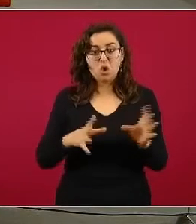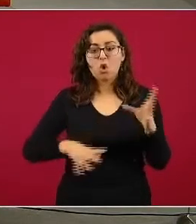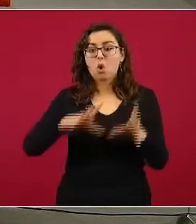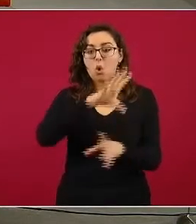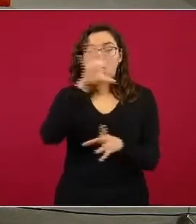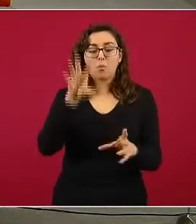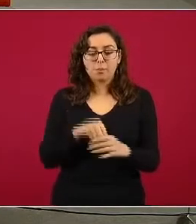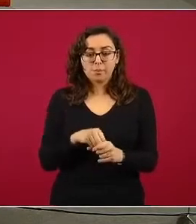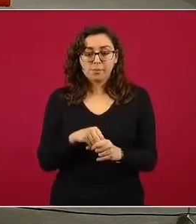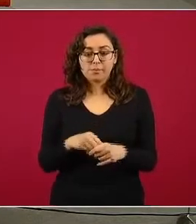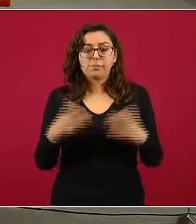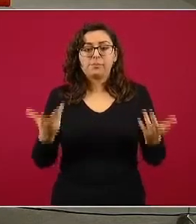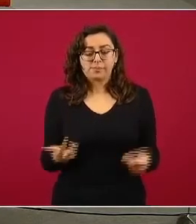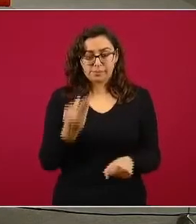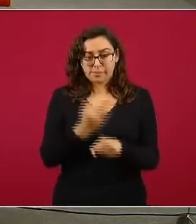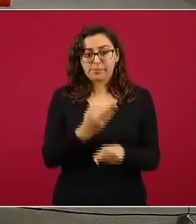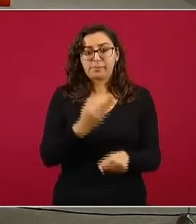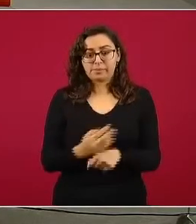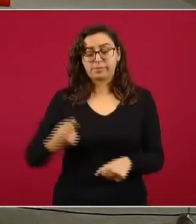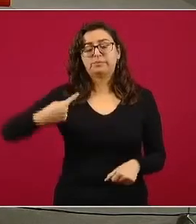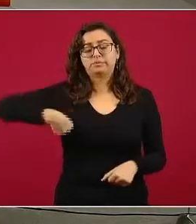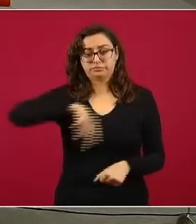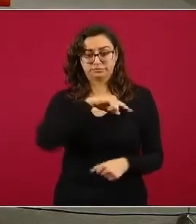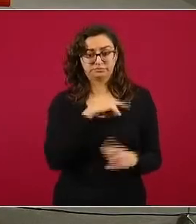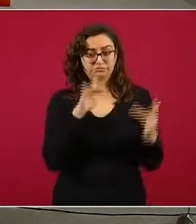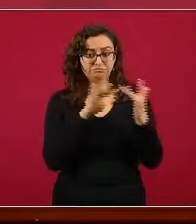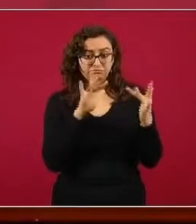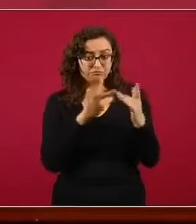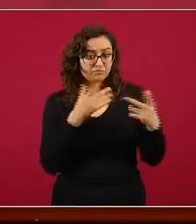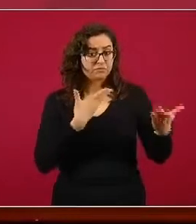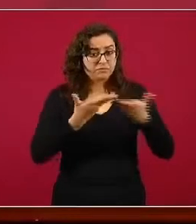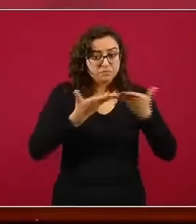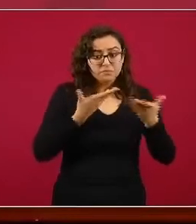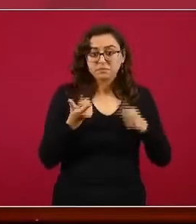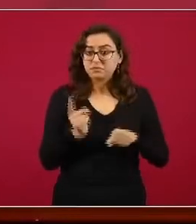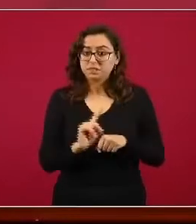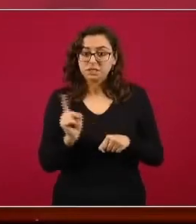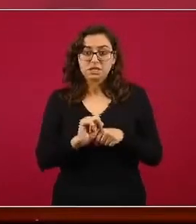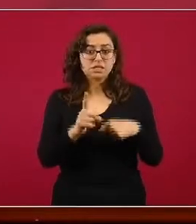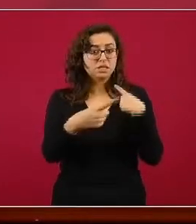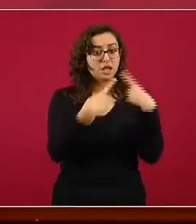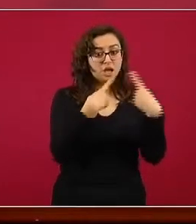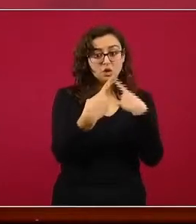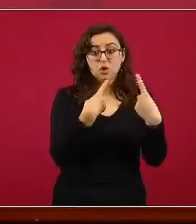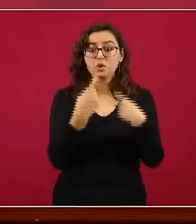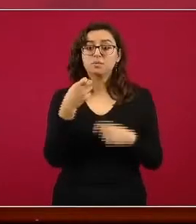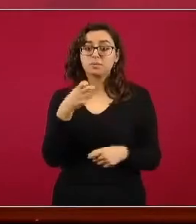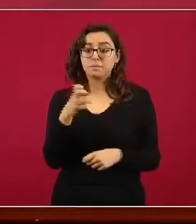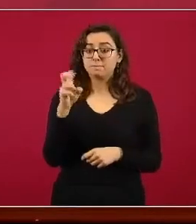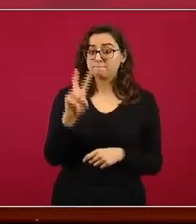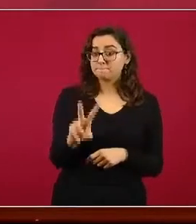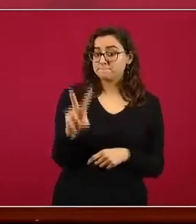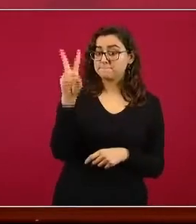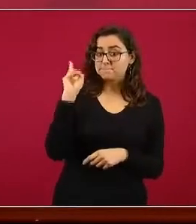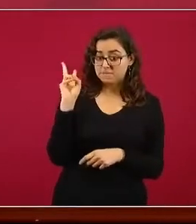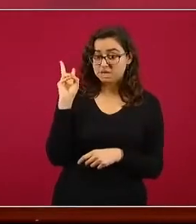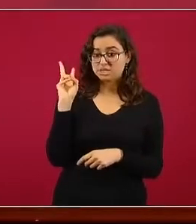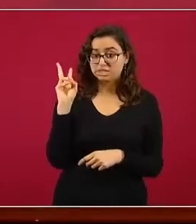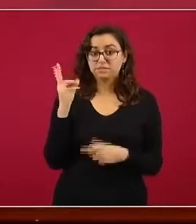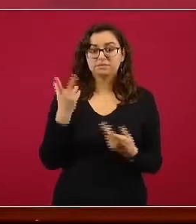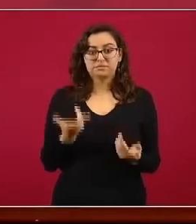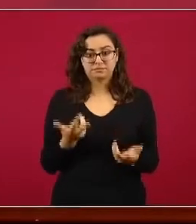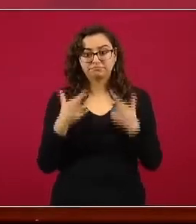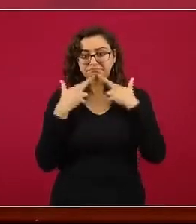y estamos en un contacto directo, diario con Pfizer. Justamente el viernes pasado una reunión específica